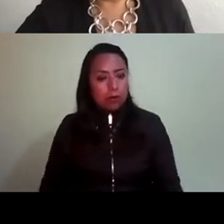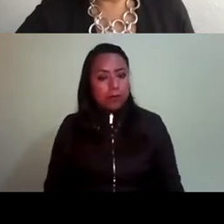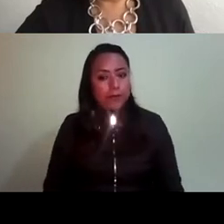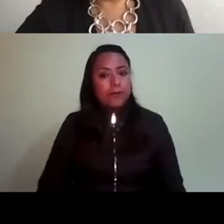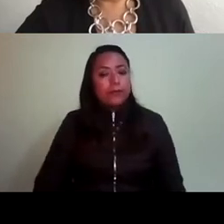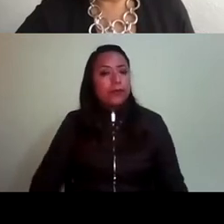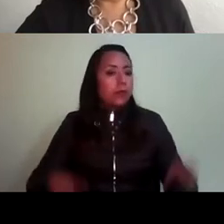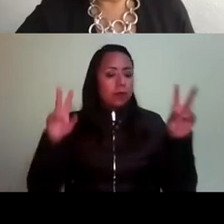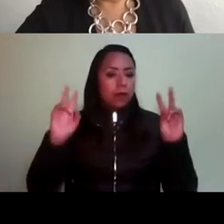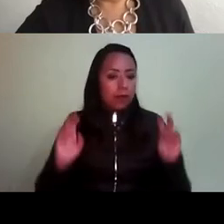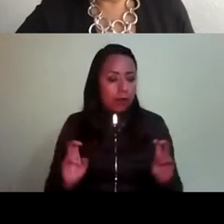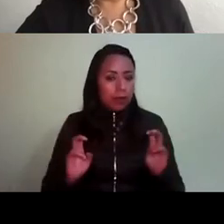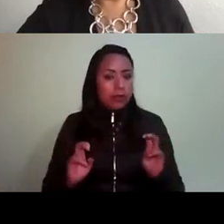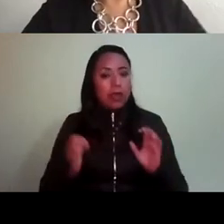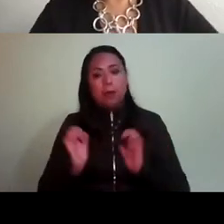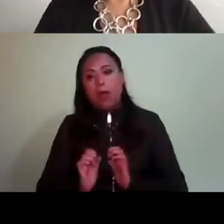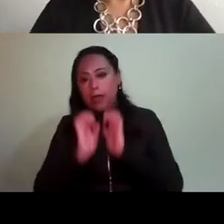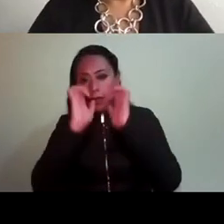cuestiones de salud,